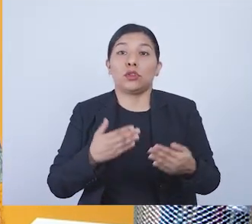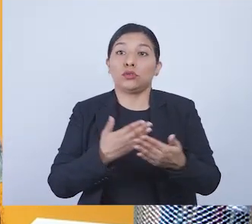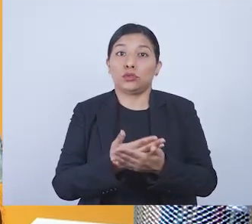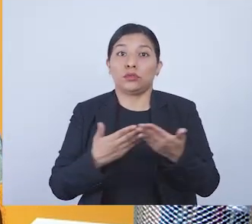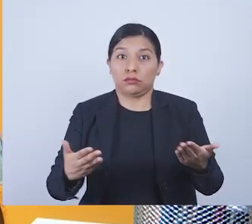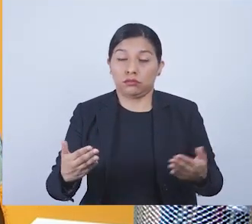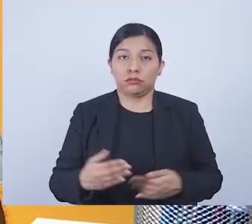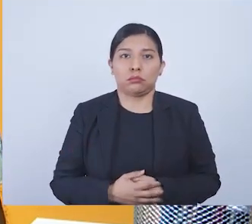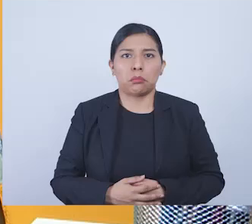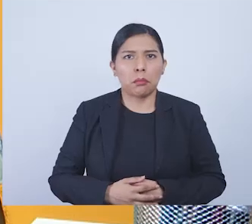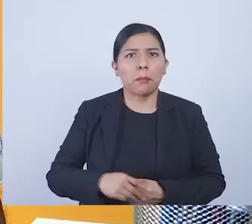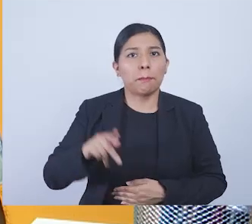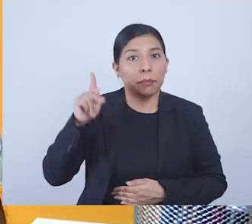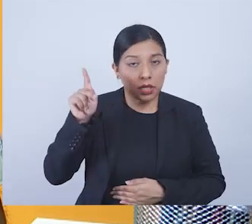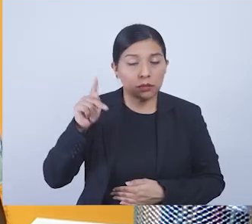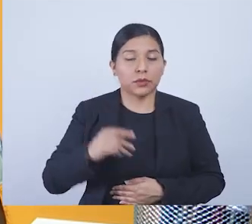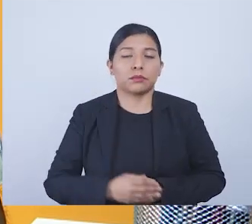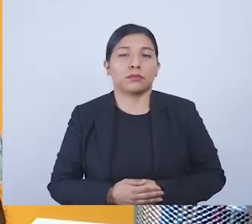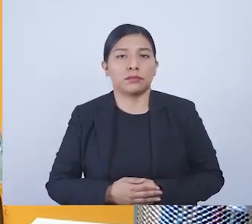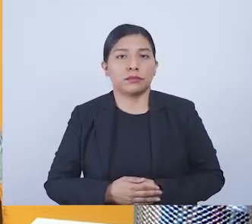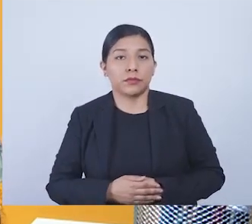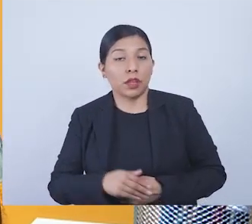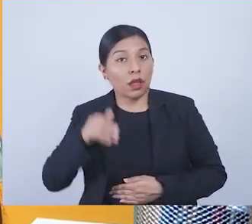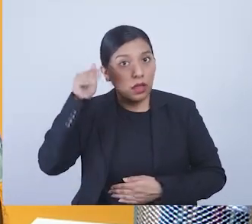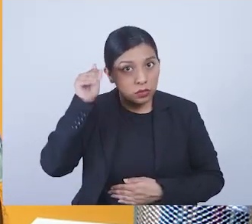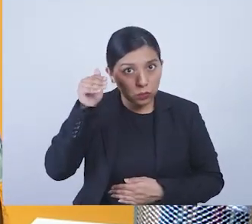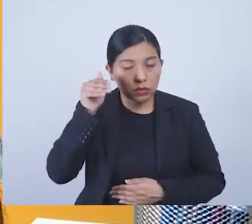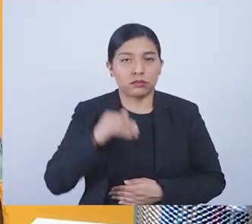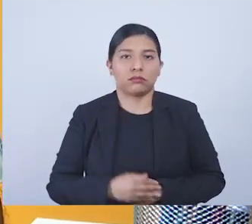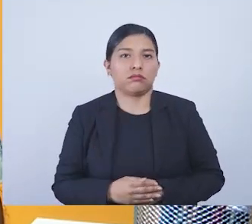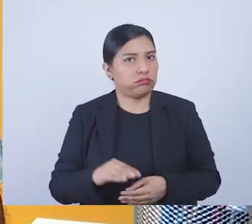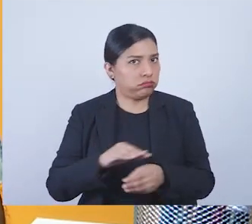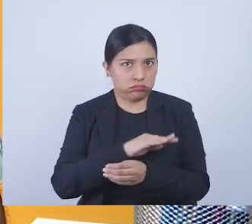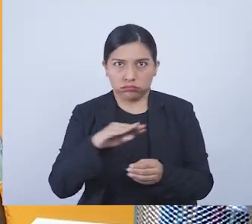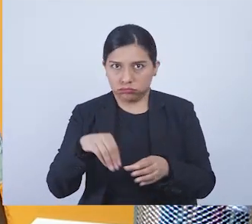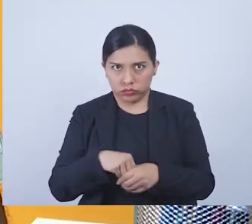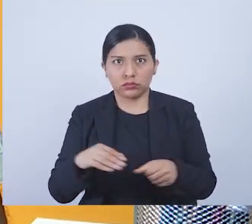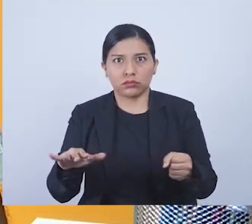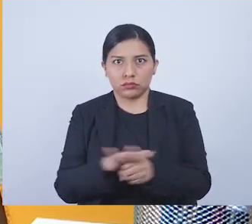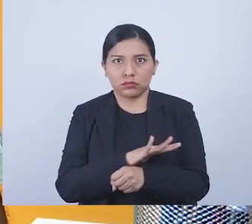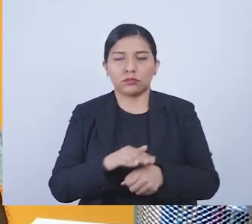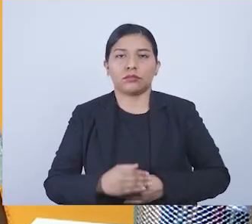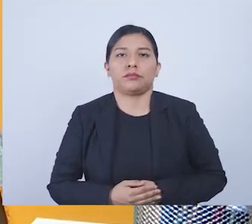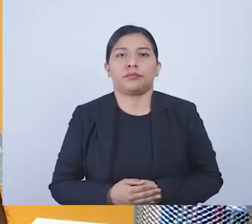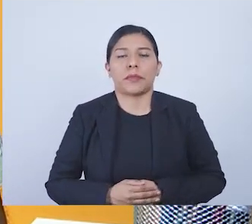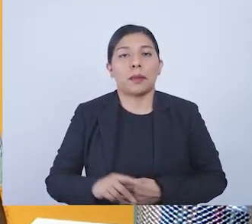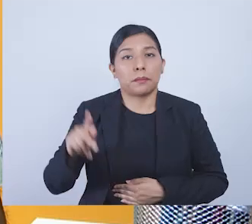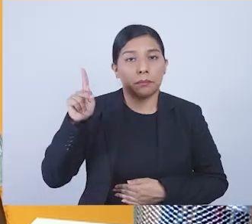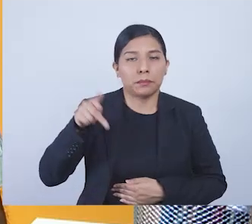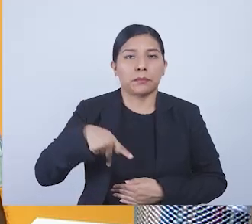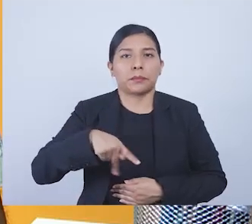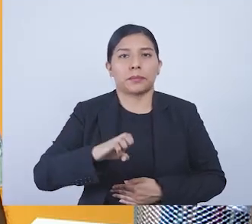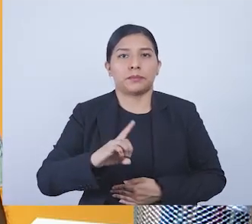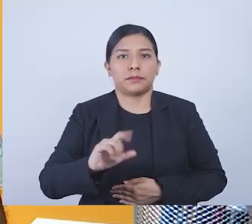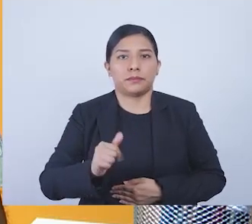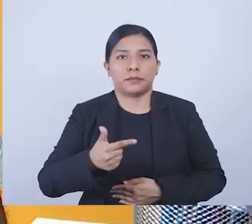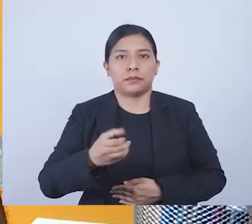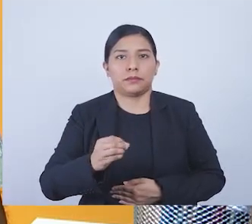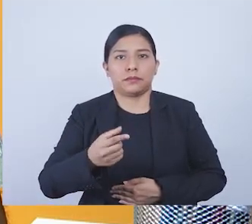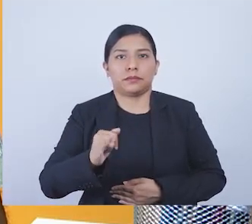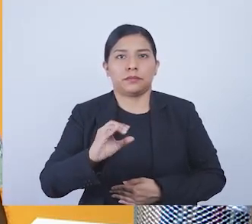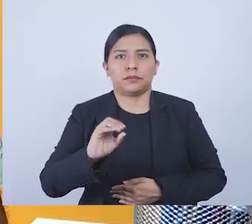pedagógicos y hechos educativos en la educación física como en cualquier otra asignatura. Los hechos pedagógicos son los